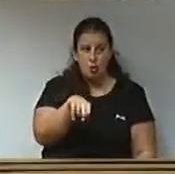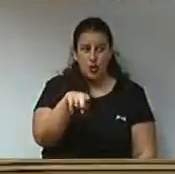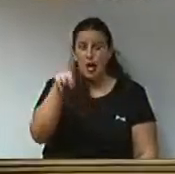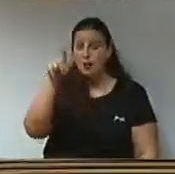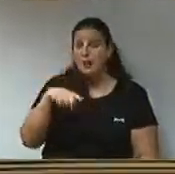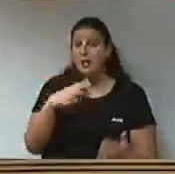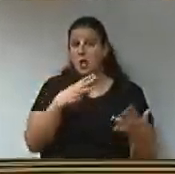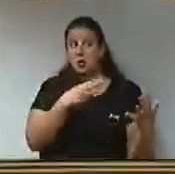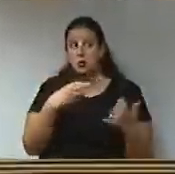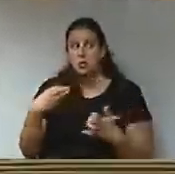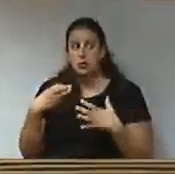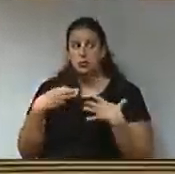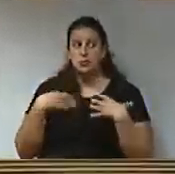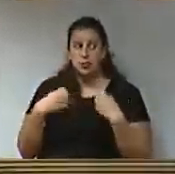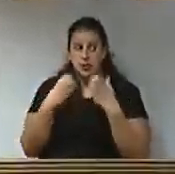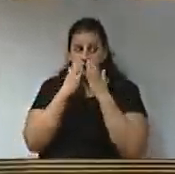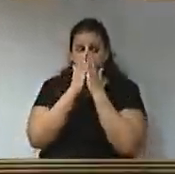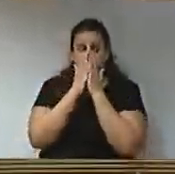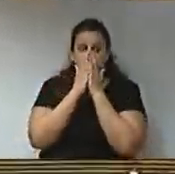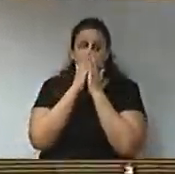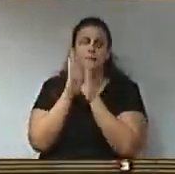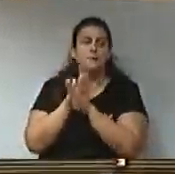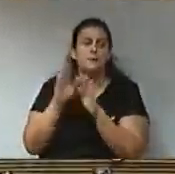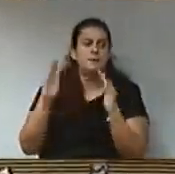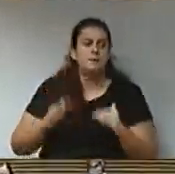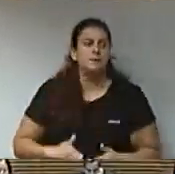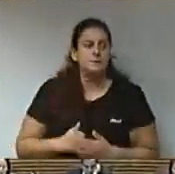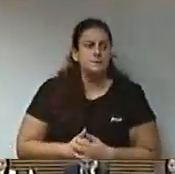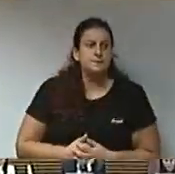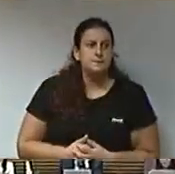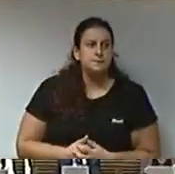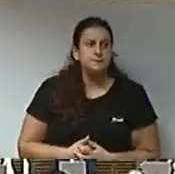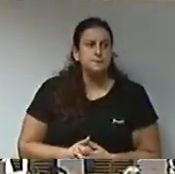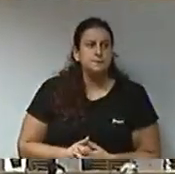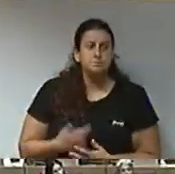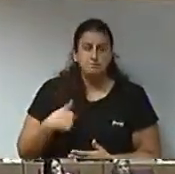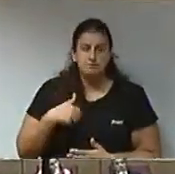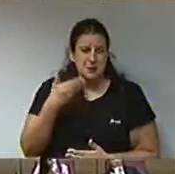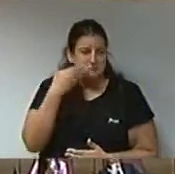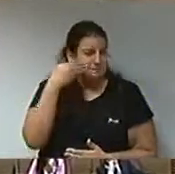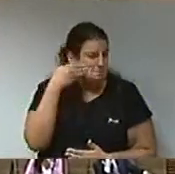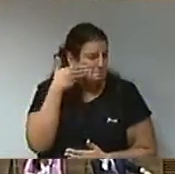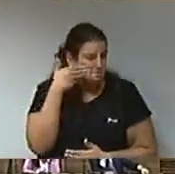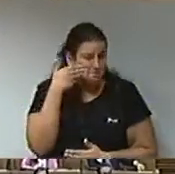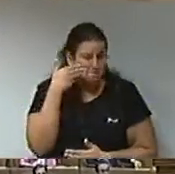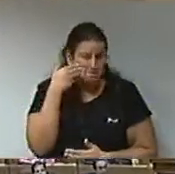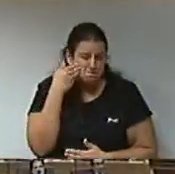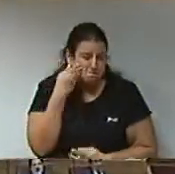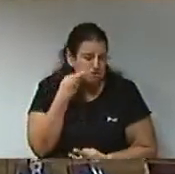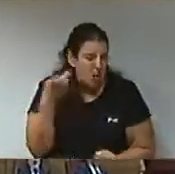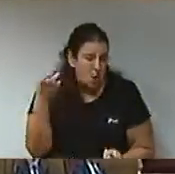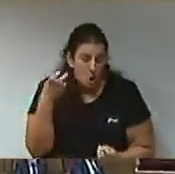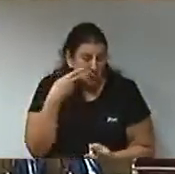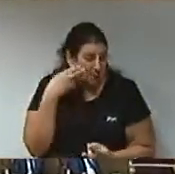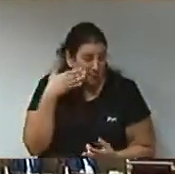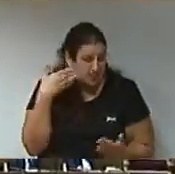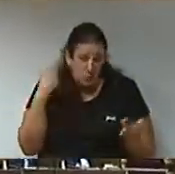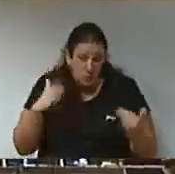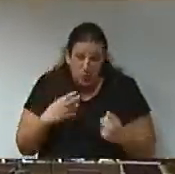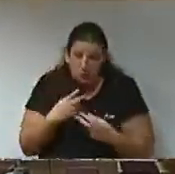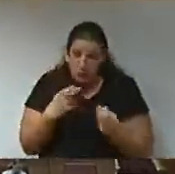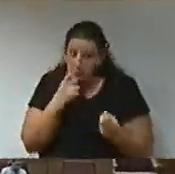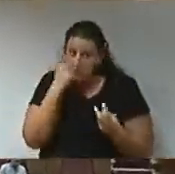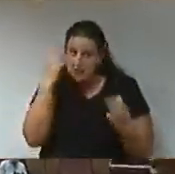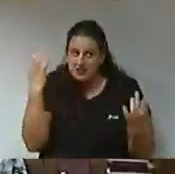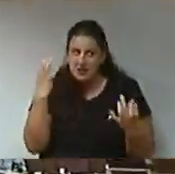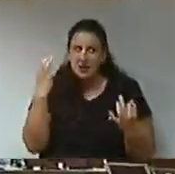1.800 sanitarios menos. Pero lo más indigno es que somos la única comunidad autónoma que tiene